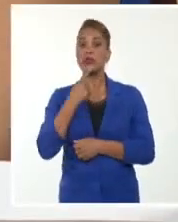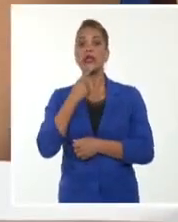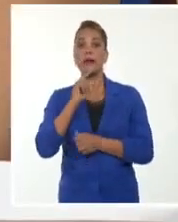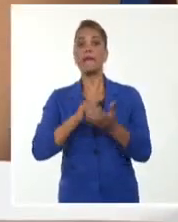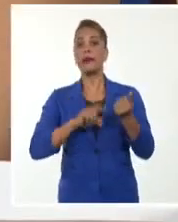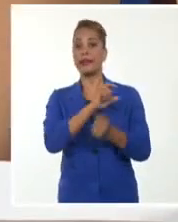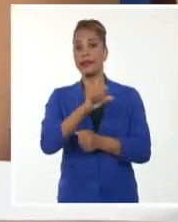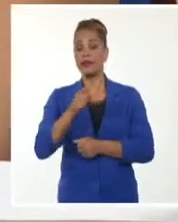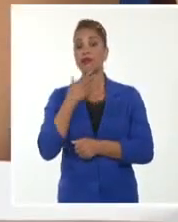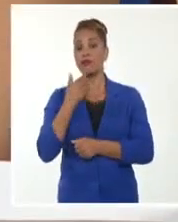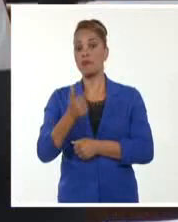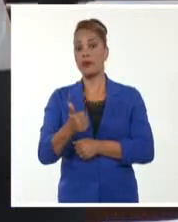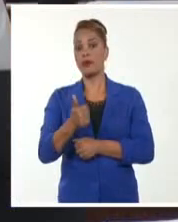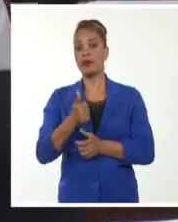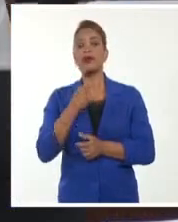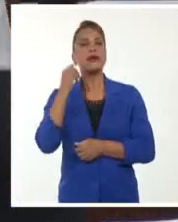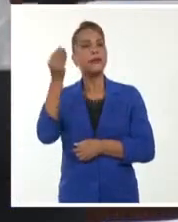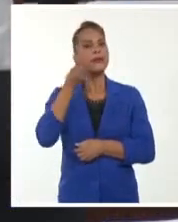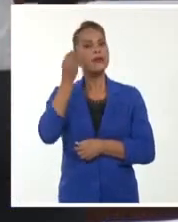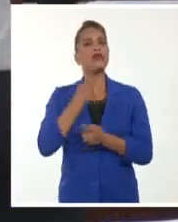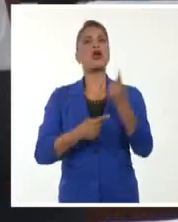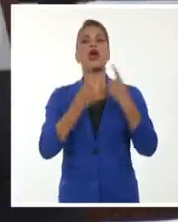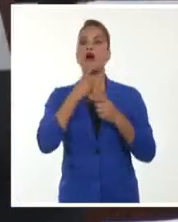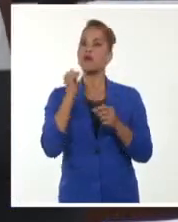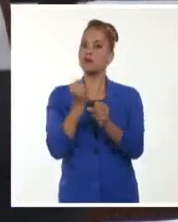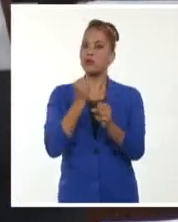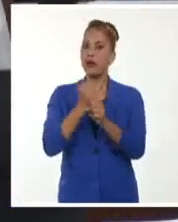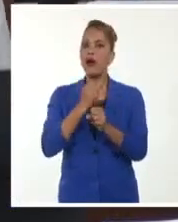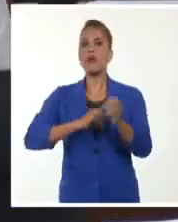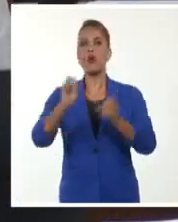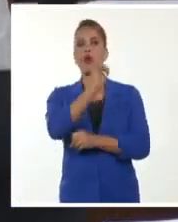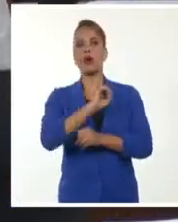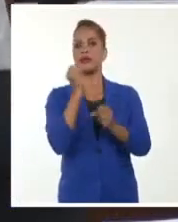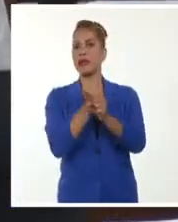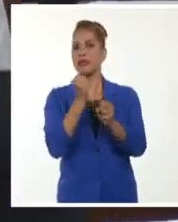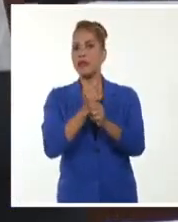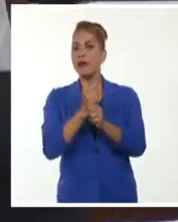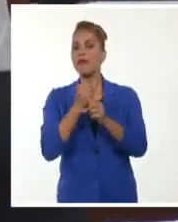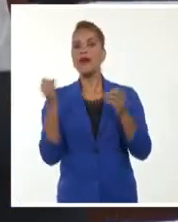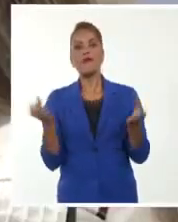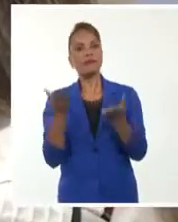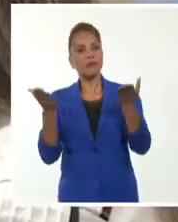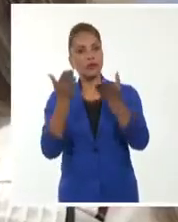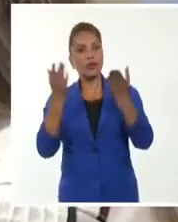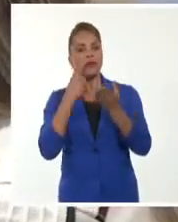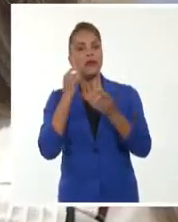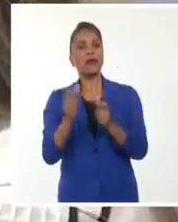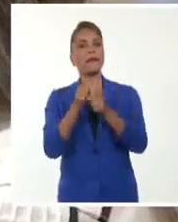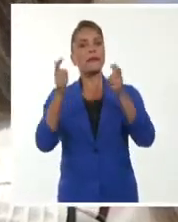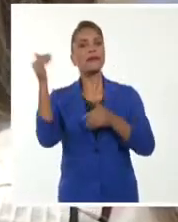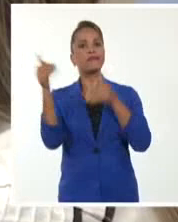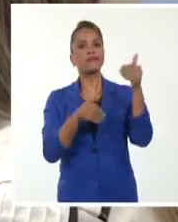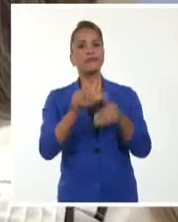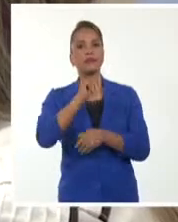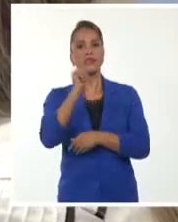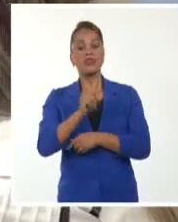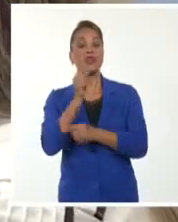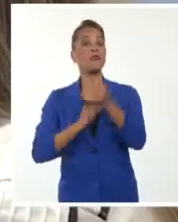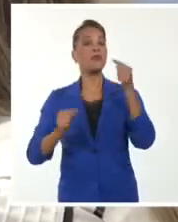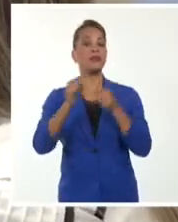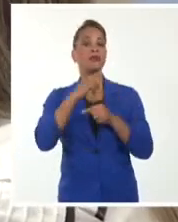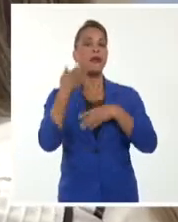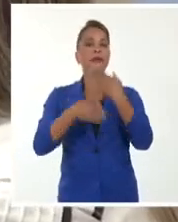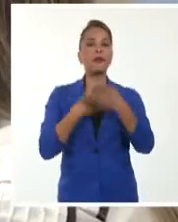partido. Consideró que, aunque se han hecho acciones para organizar el trabajo, motivar y ampliar la participación, los principales